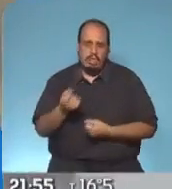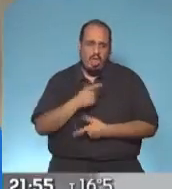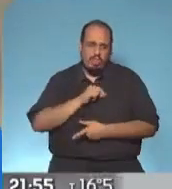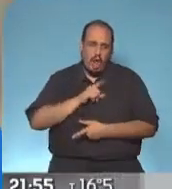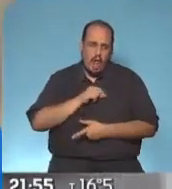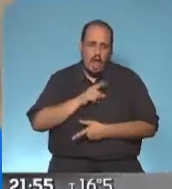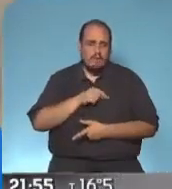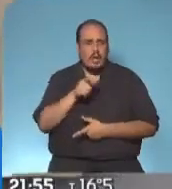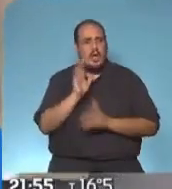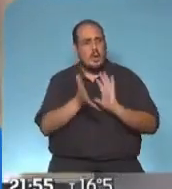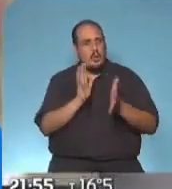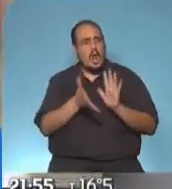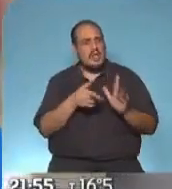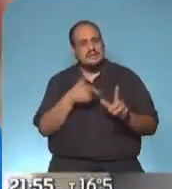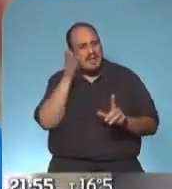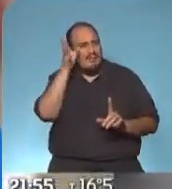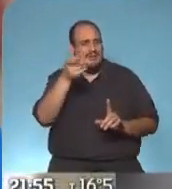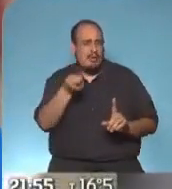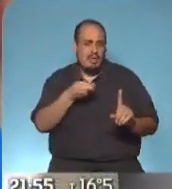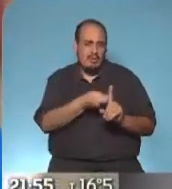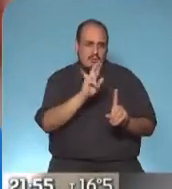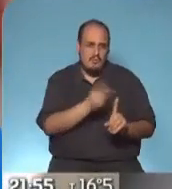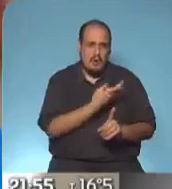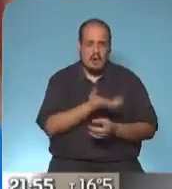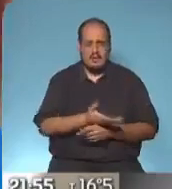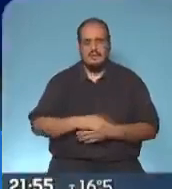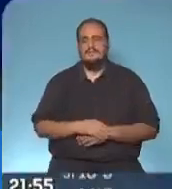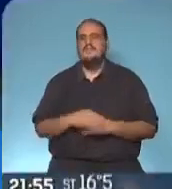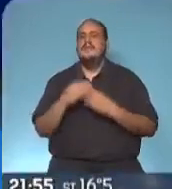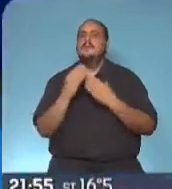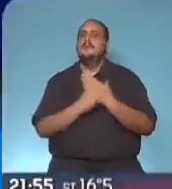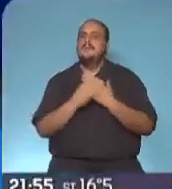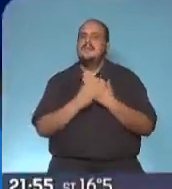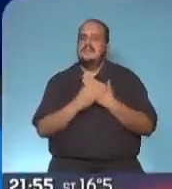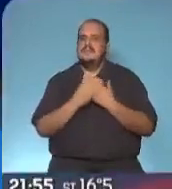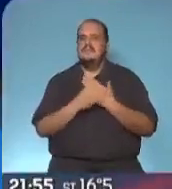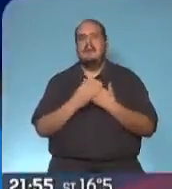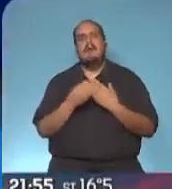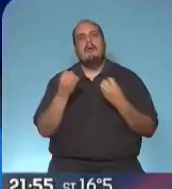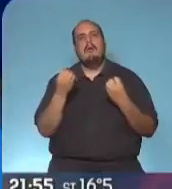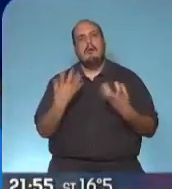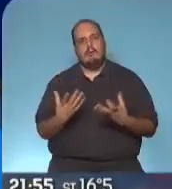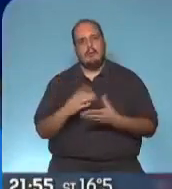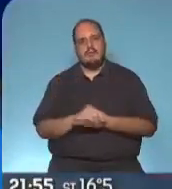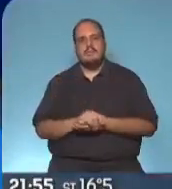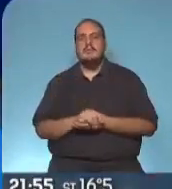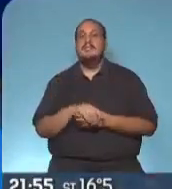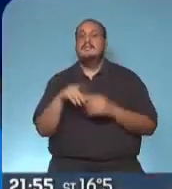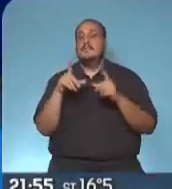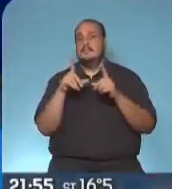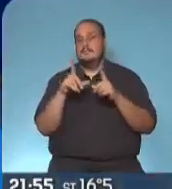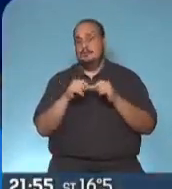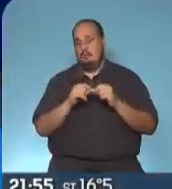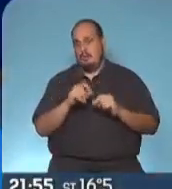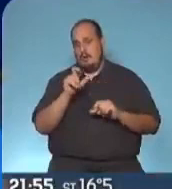extremo de la violencia, que es el femicidio, ¿no? Ministra, ¿qué tal? ¿Cómo le va? Dentro de ese número, lamentable